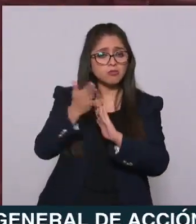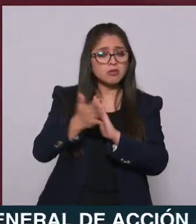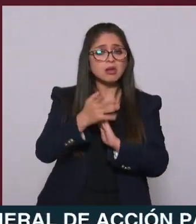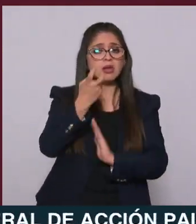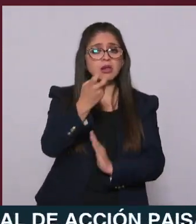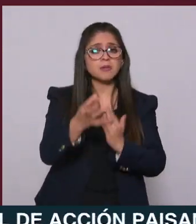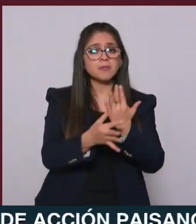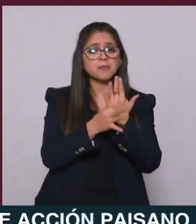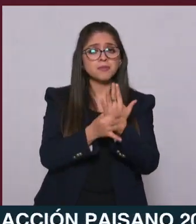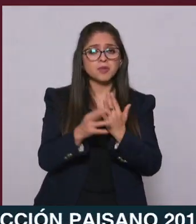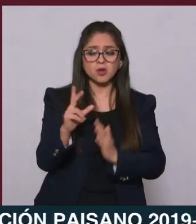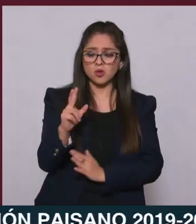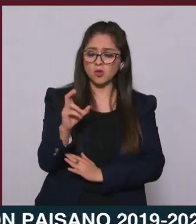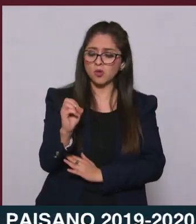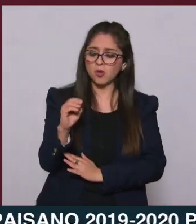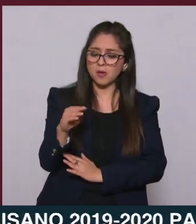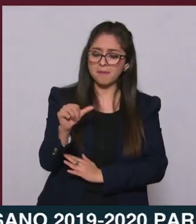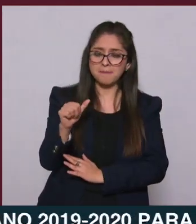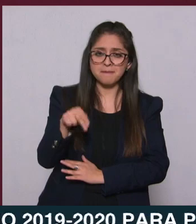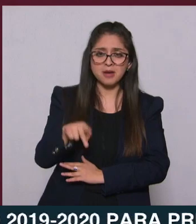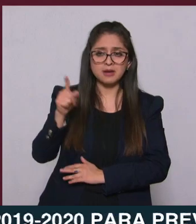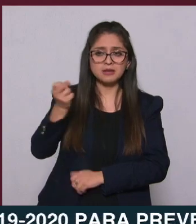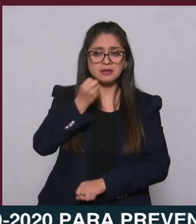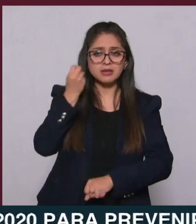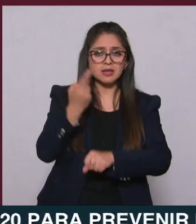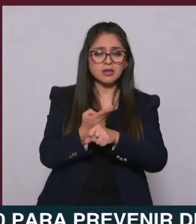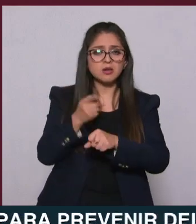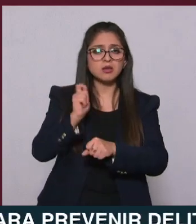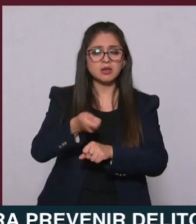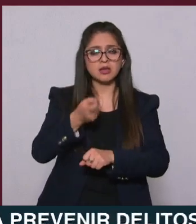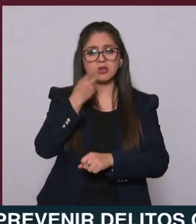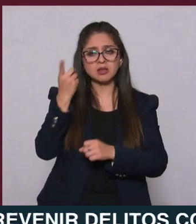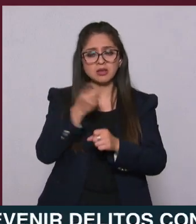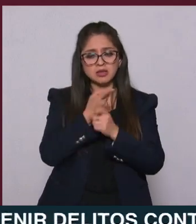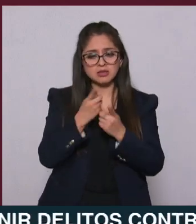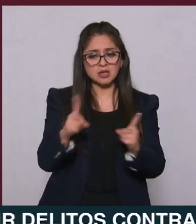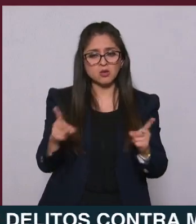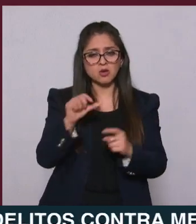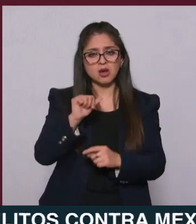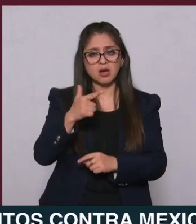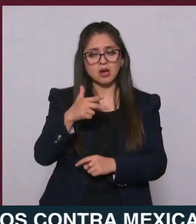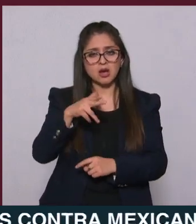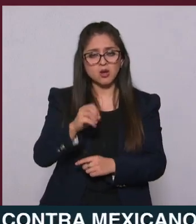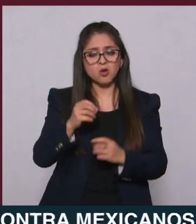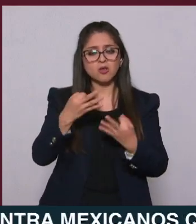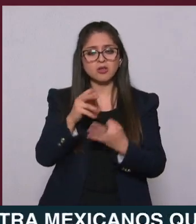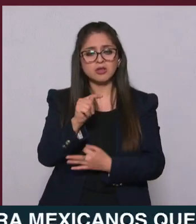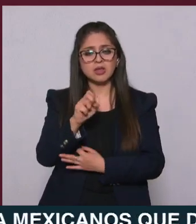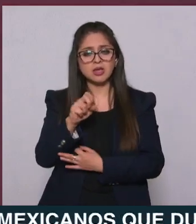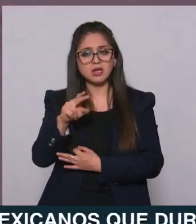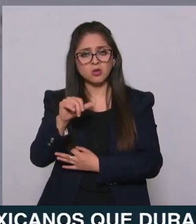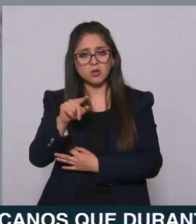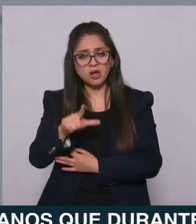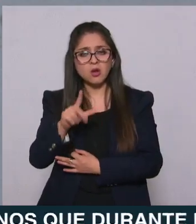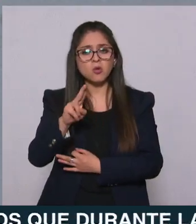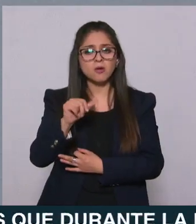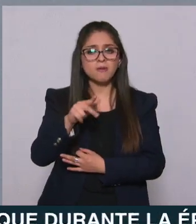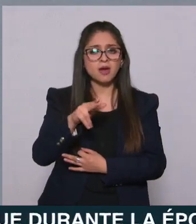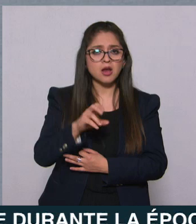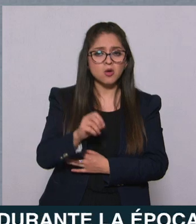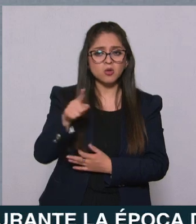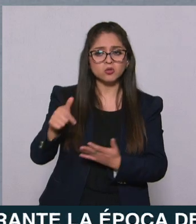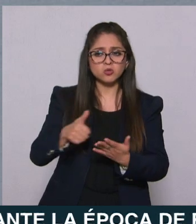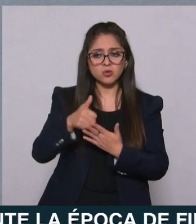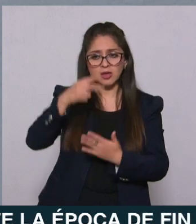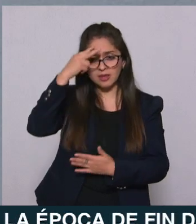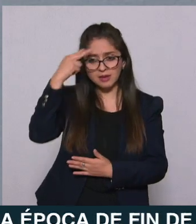destacó Román Meyer Falcón, secretario de Desarrollo Agrario, Territorial y Urbano del Gobierno de México. La problemática